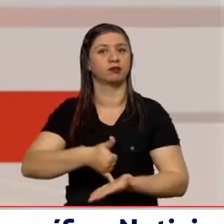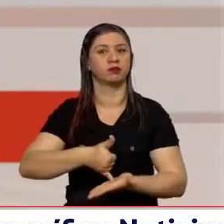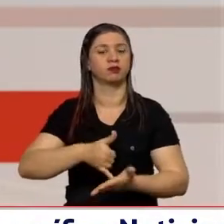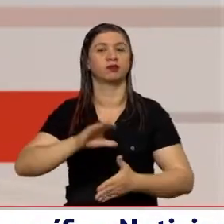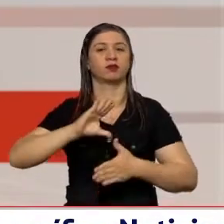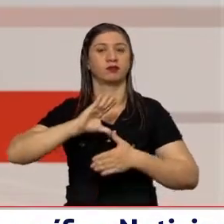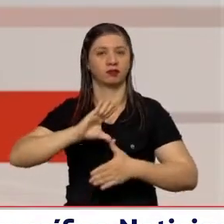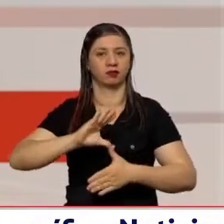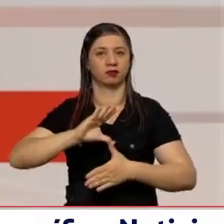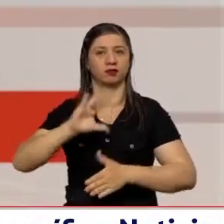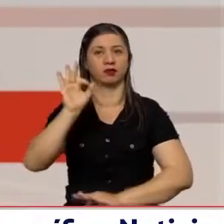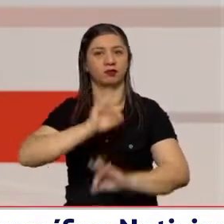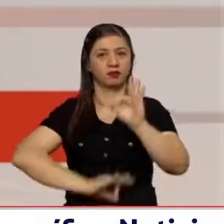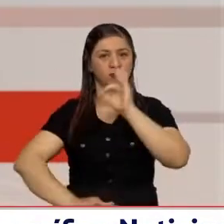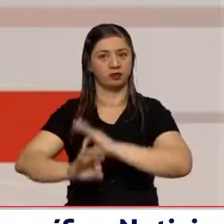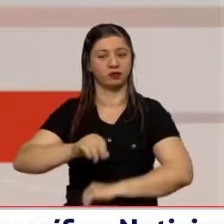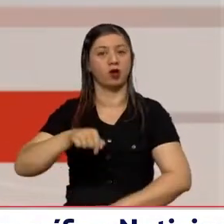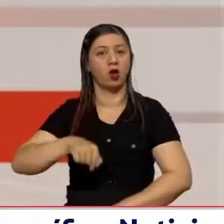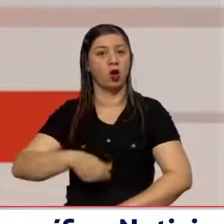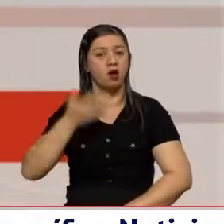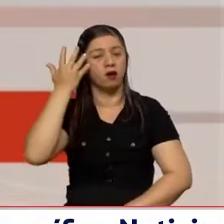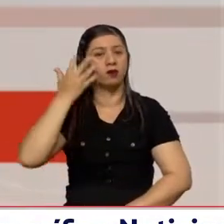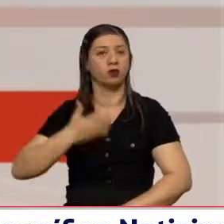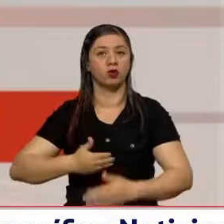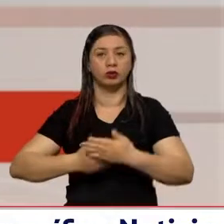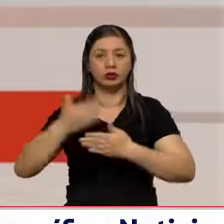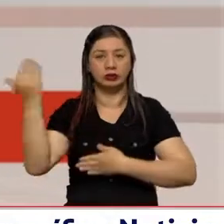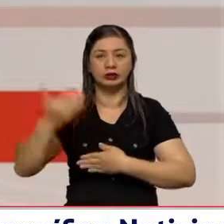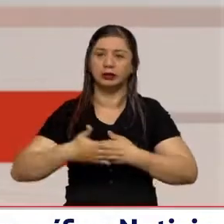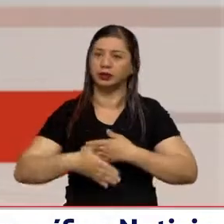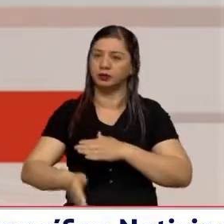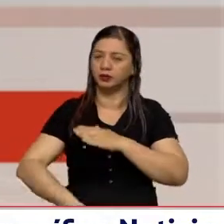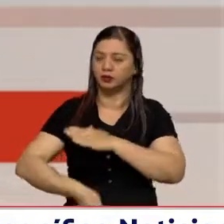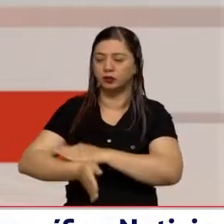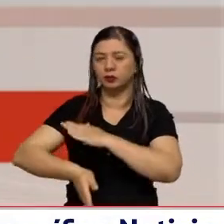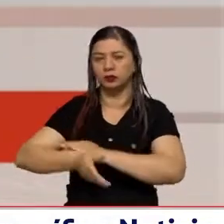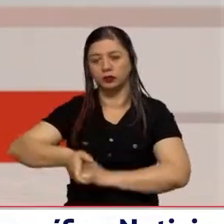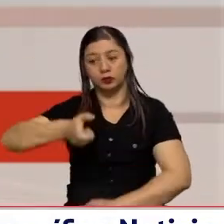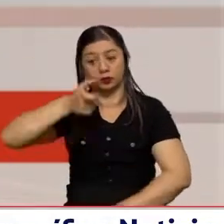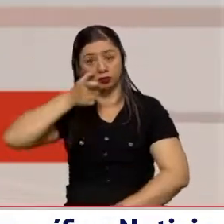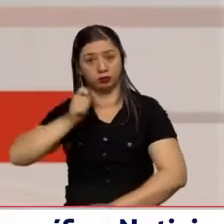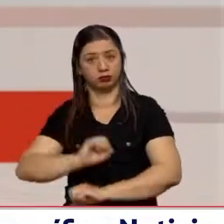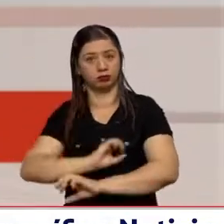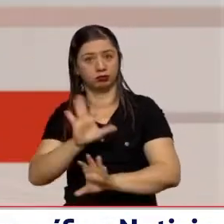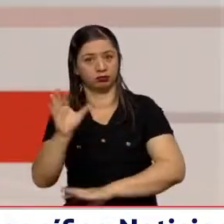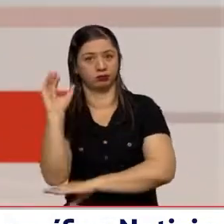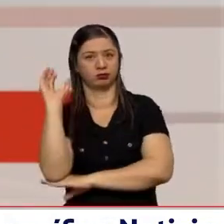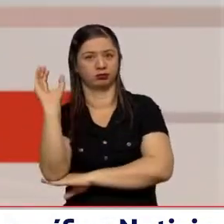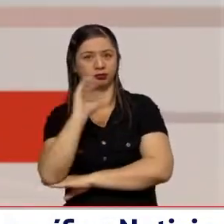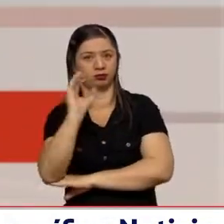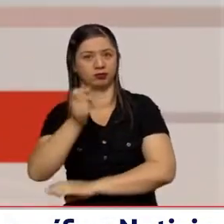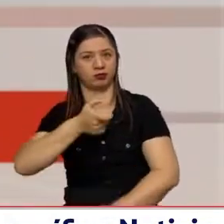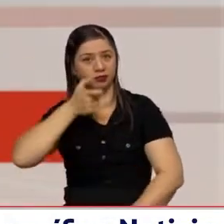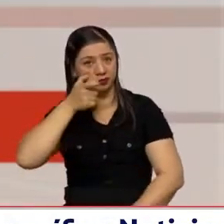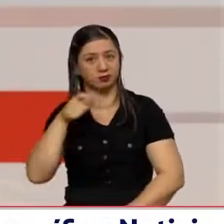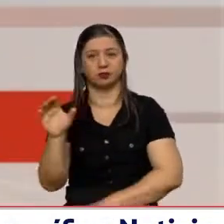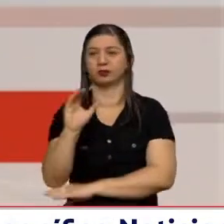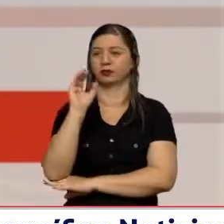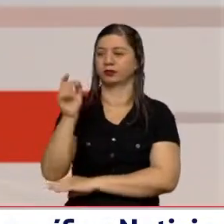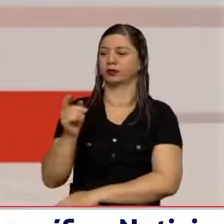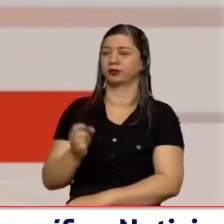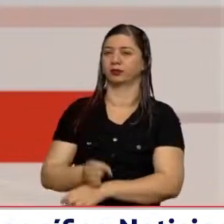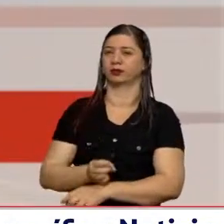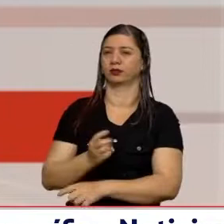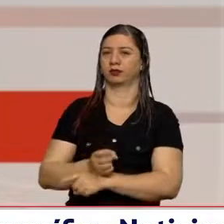estaremos con todos los detalles de este certamen y, por supuesto, haciéndole el seguimiento a la Selección Colombia. A propósito de la tricolor, Marcela